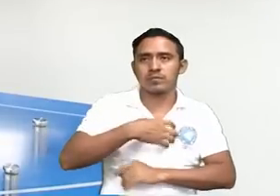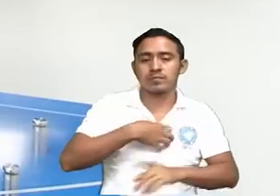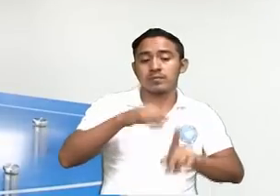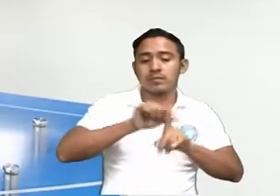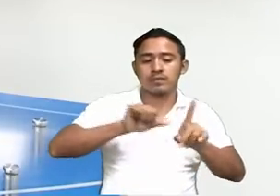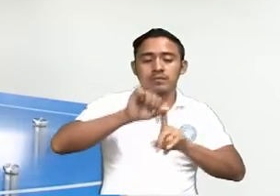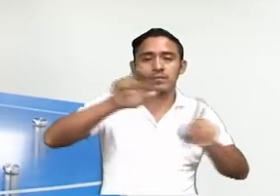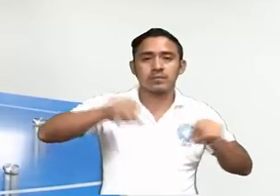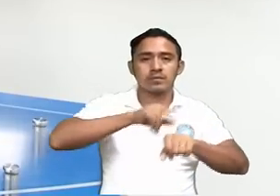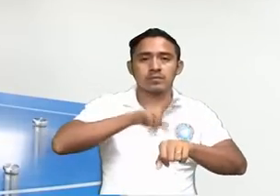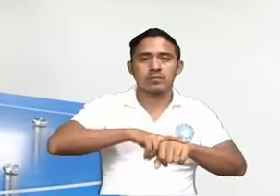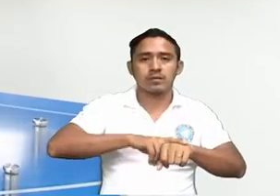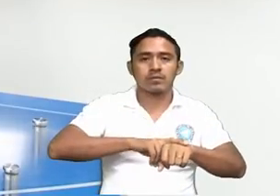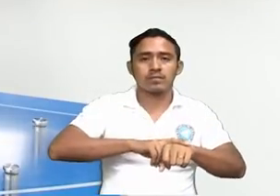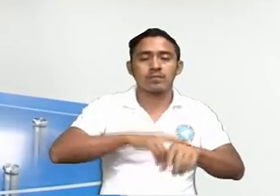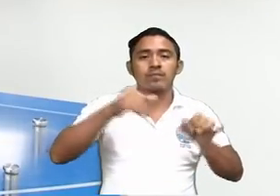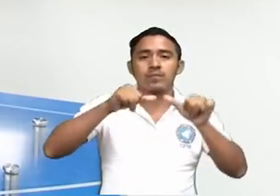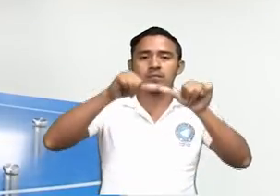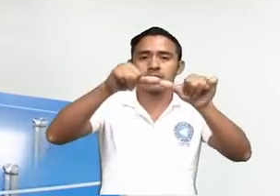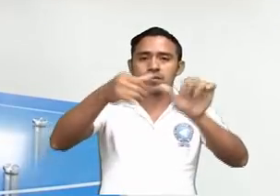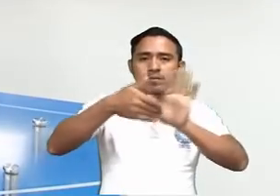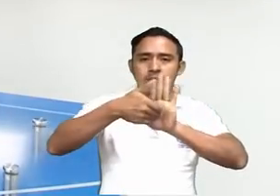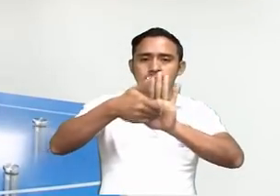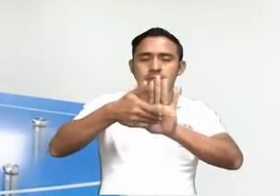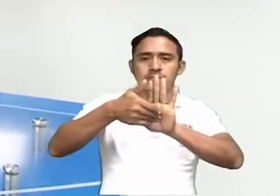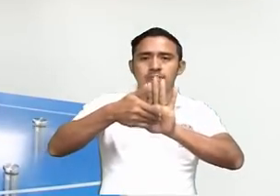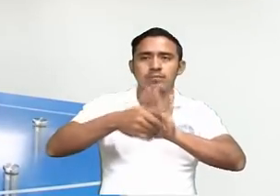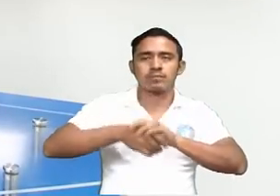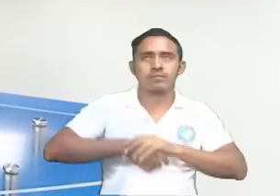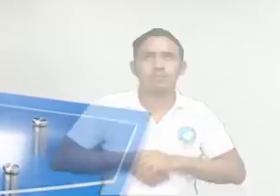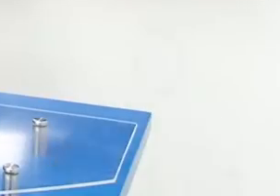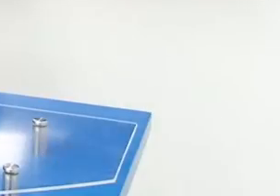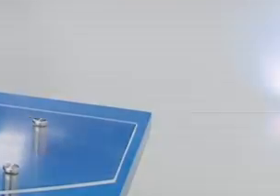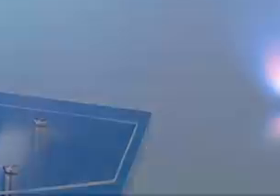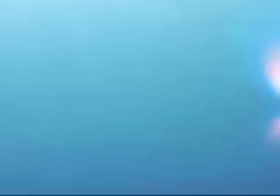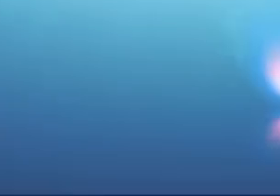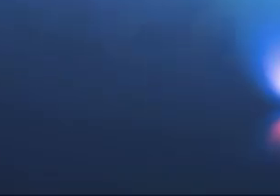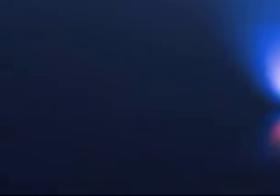Legislativo de nuestra República. A continuación les dejamos más detalles.